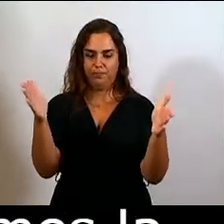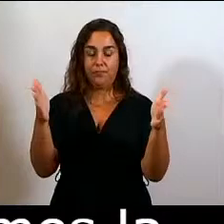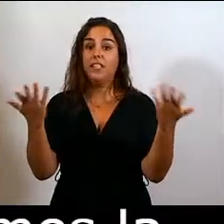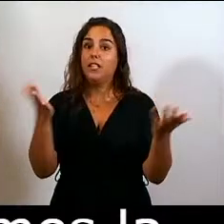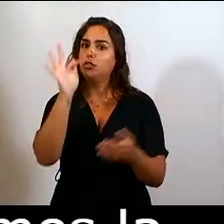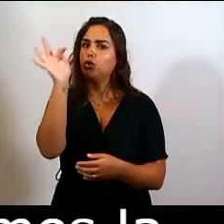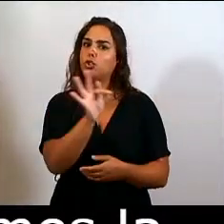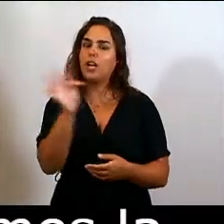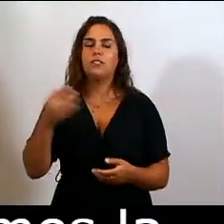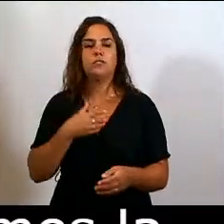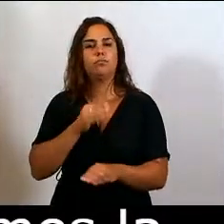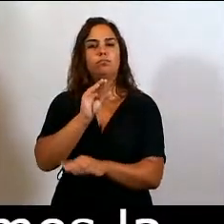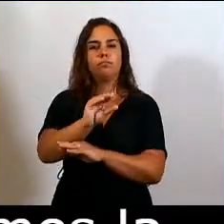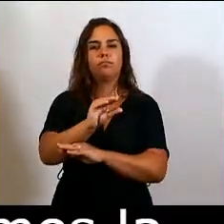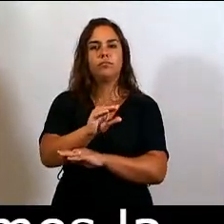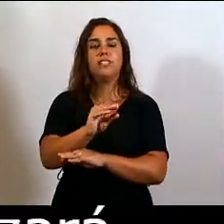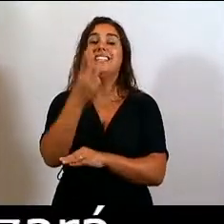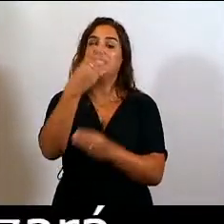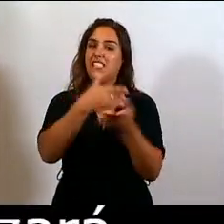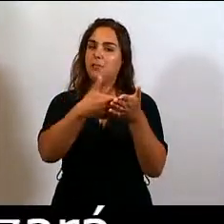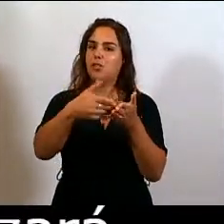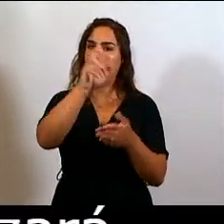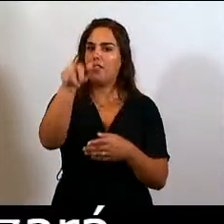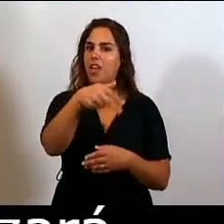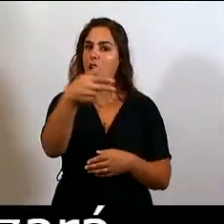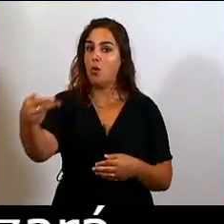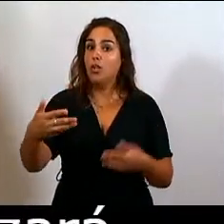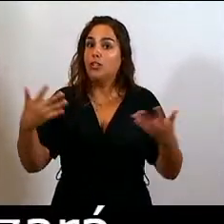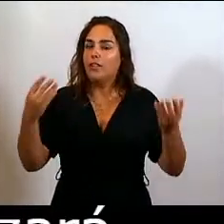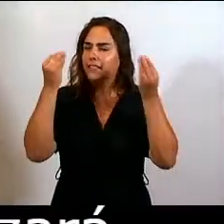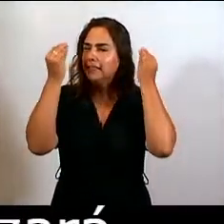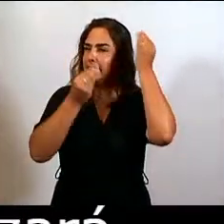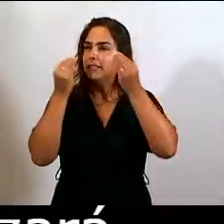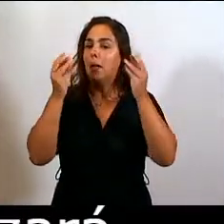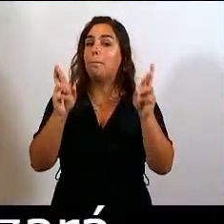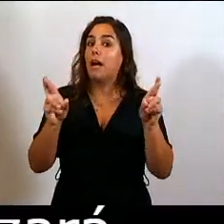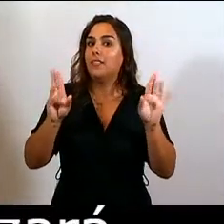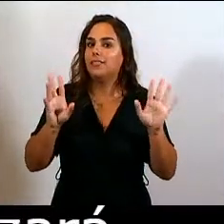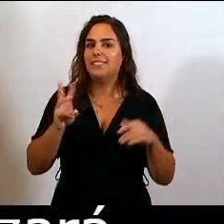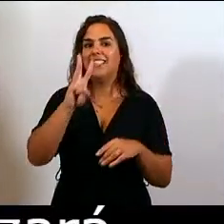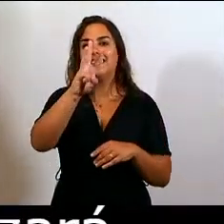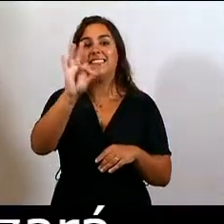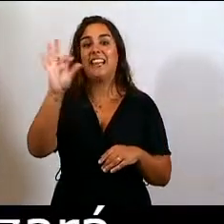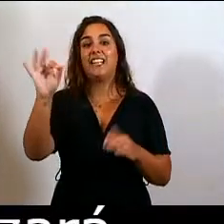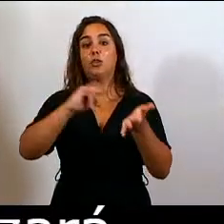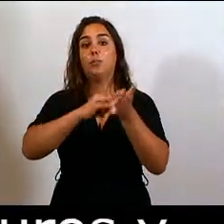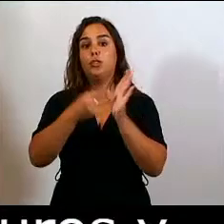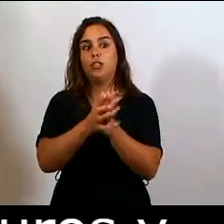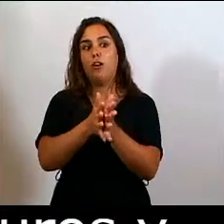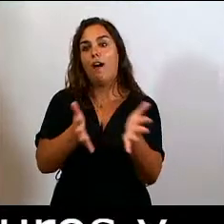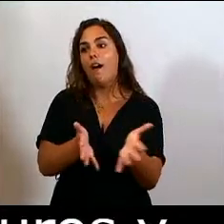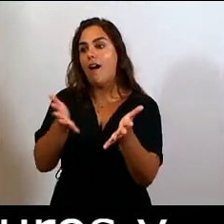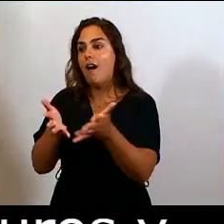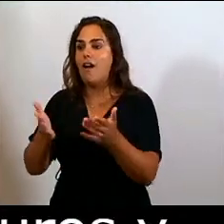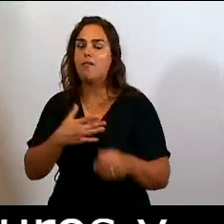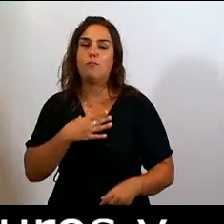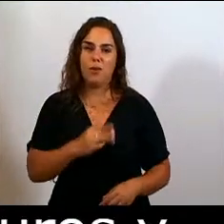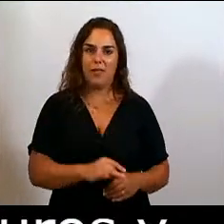vamos a destinar 3 millones de euros y esperamos financiar hasta 300 proyectos de modernización.